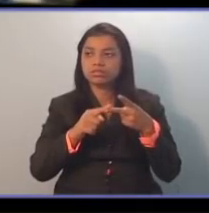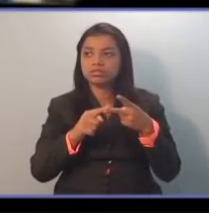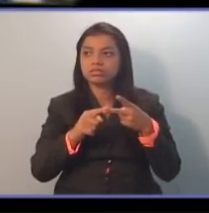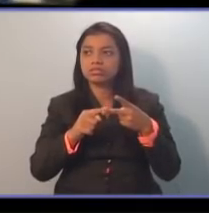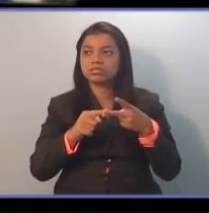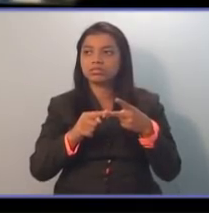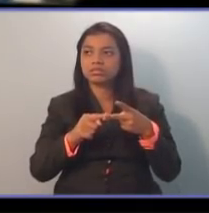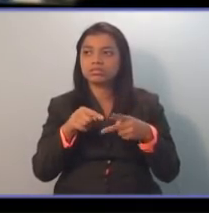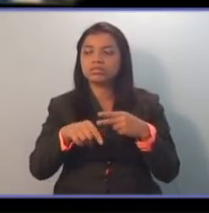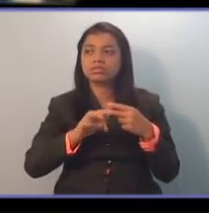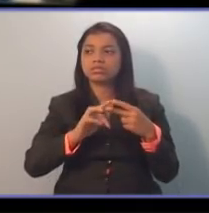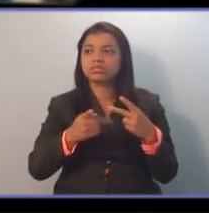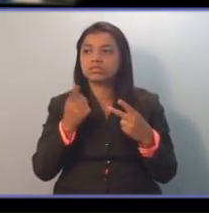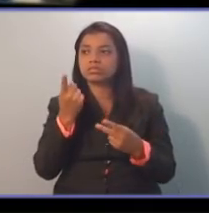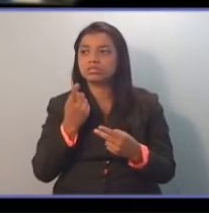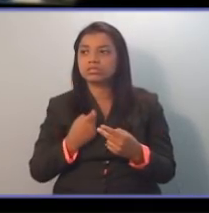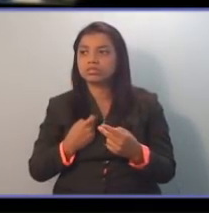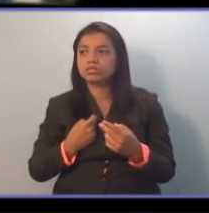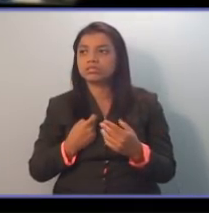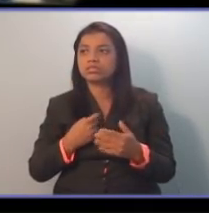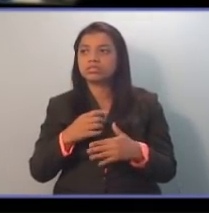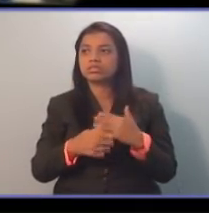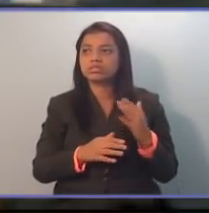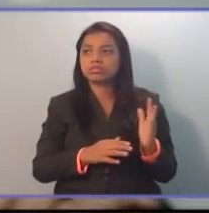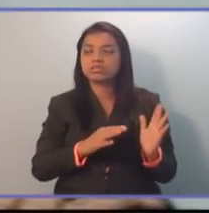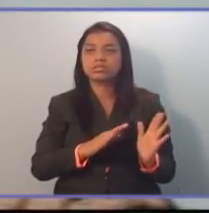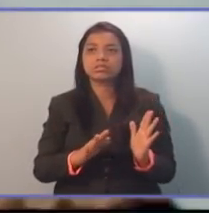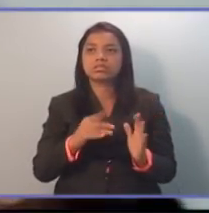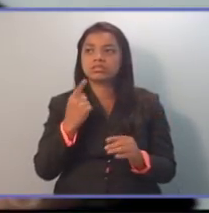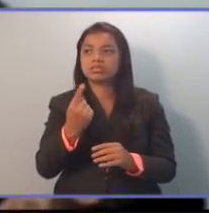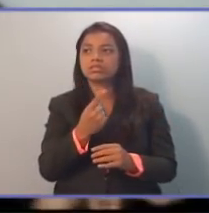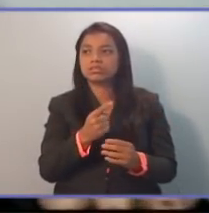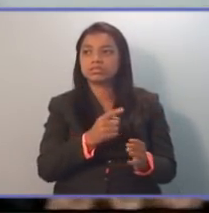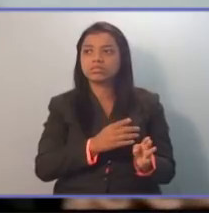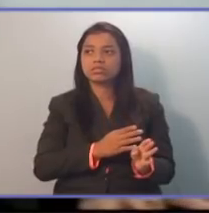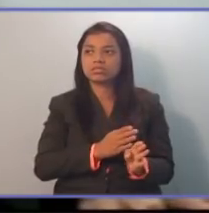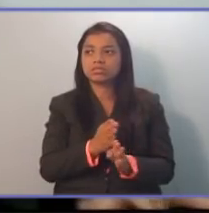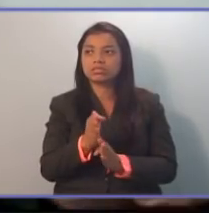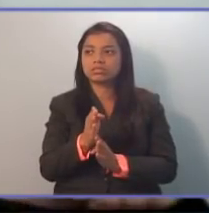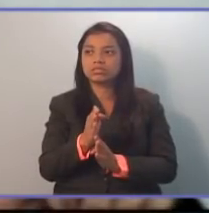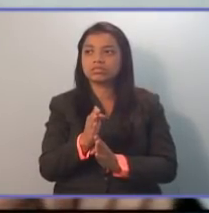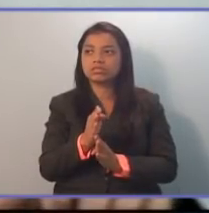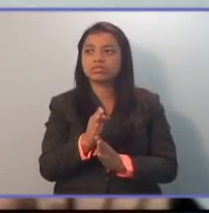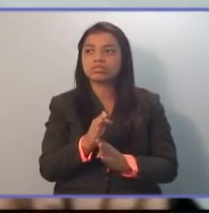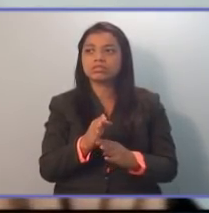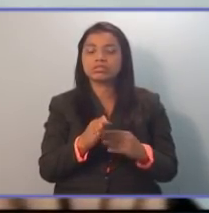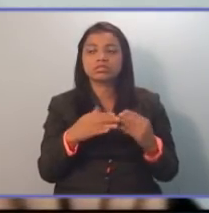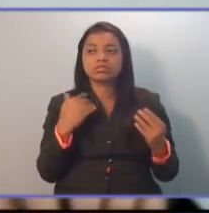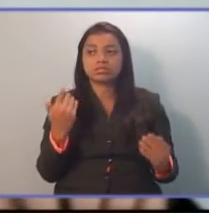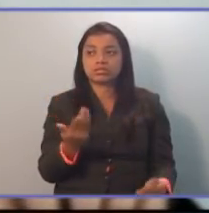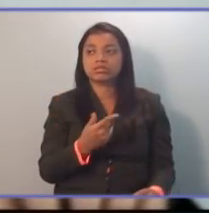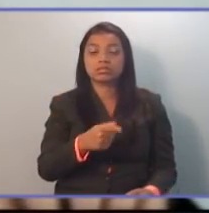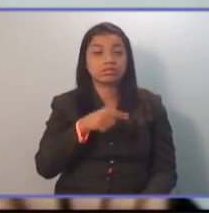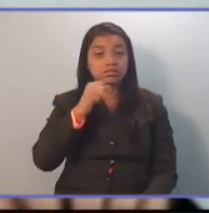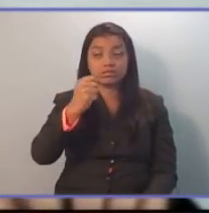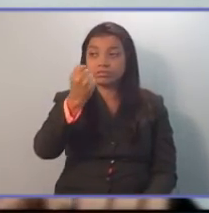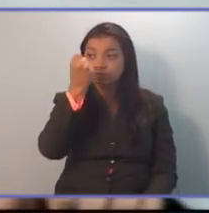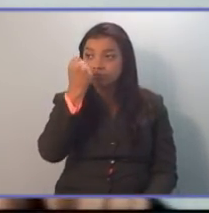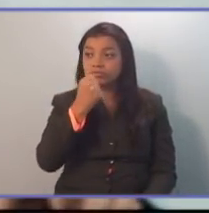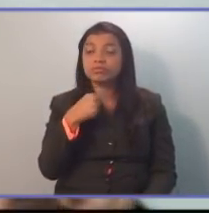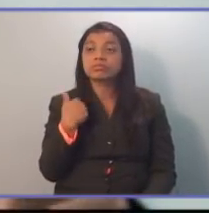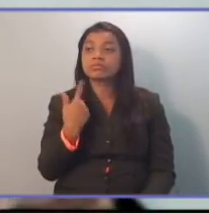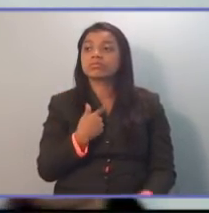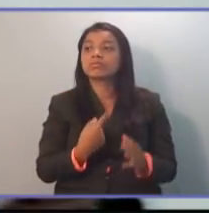La segunda pregunta dice de su currículo personal y profesional, ¿qué considera importante destacar para